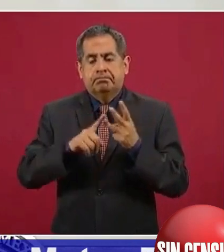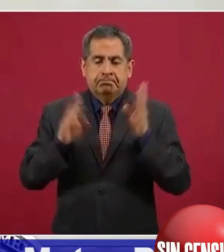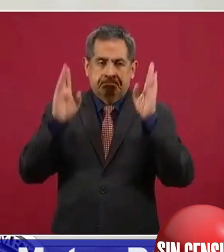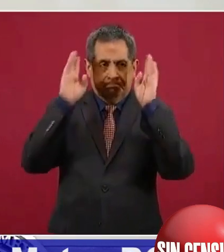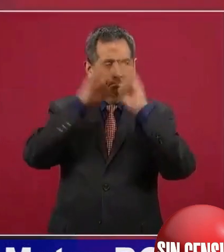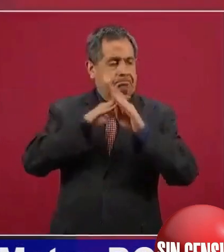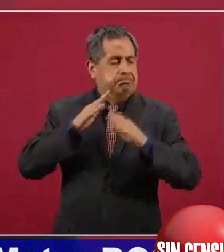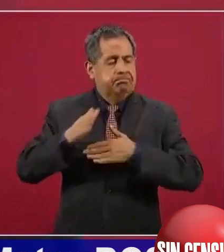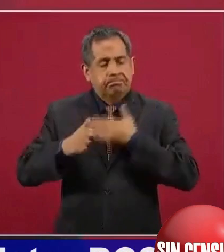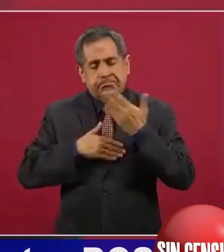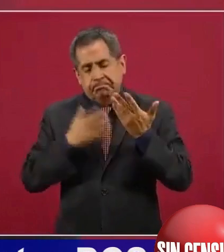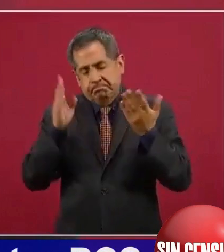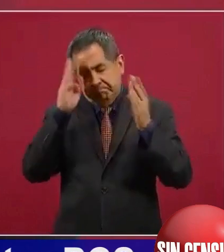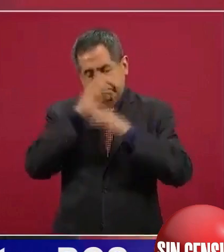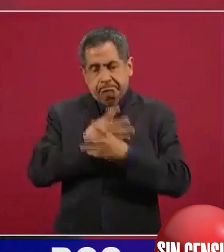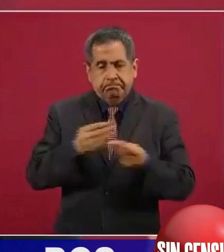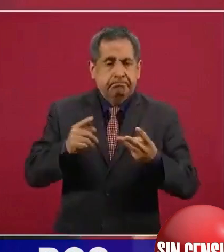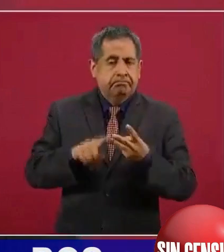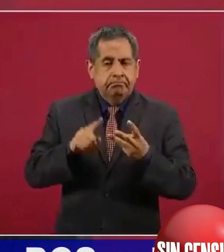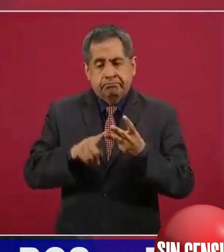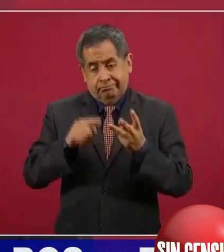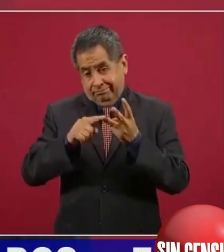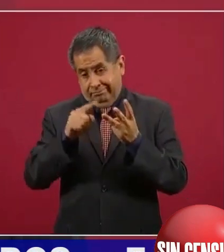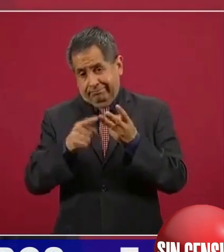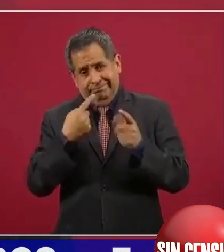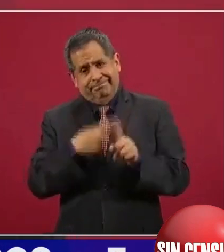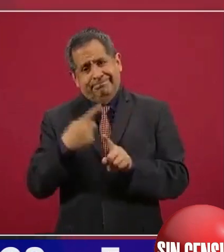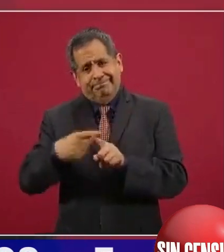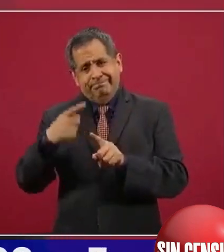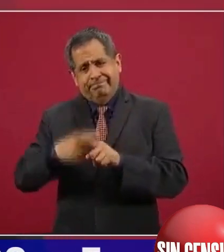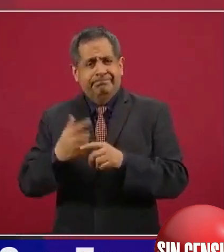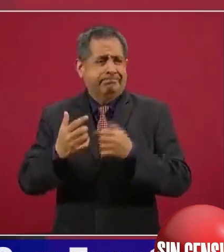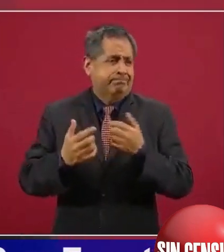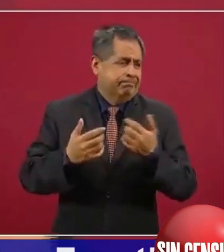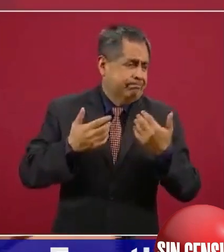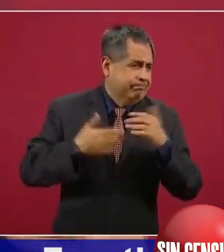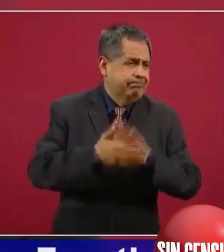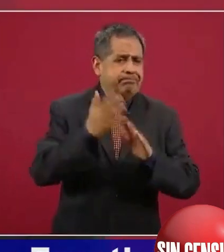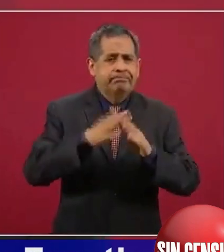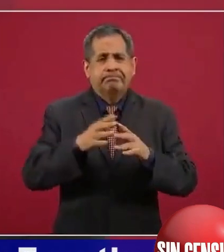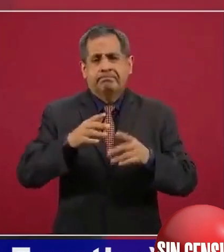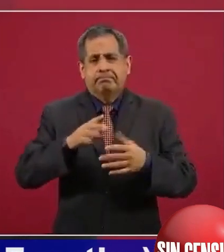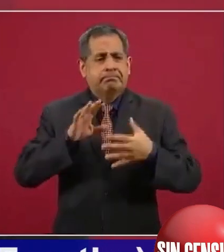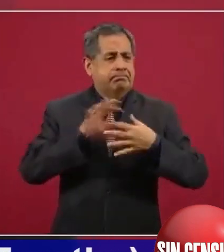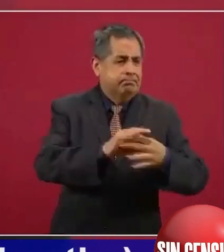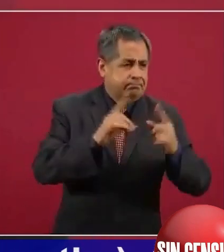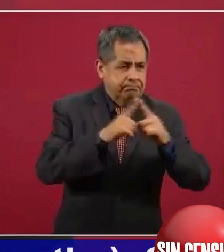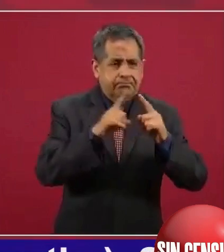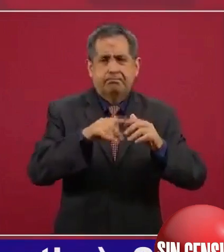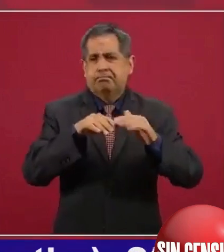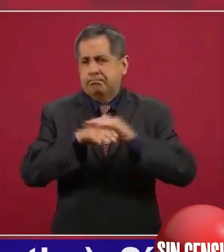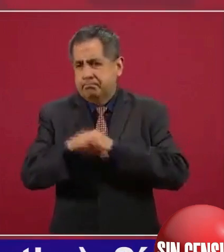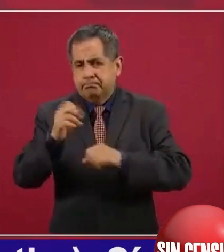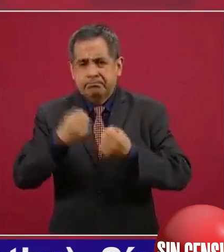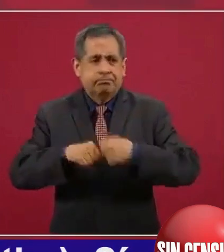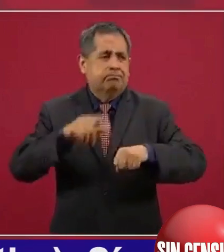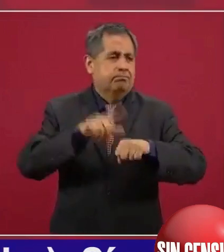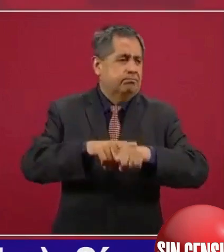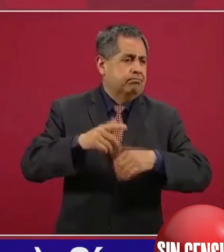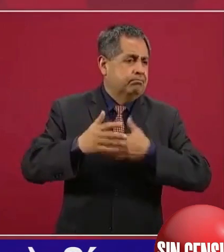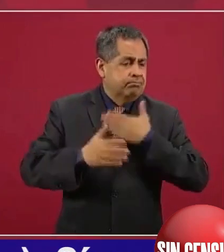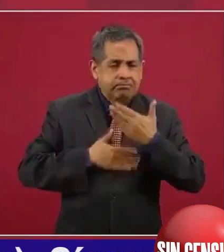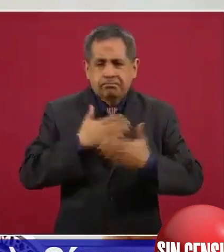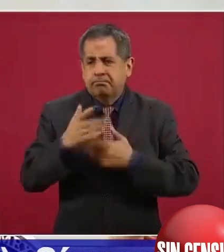recreación. La recreación implica múltiples actividades espirituales, culturales, sociales,